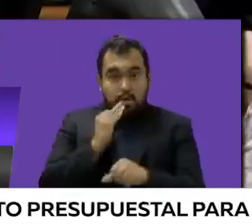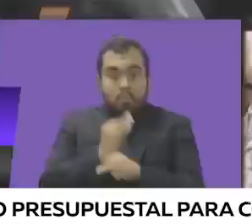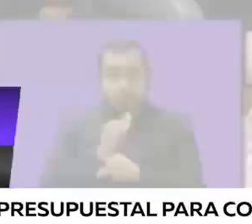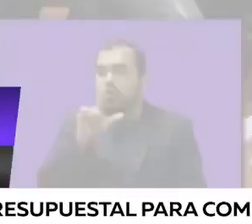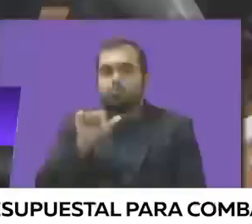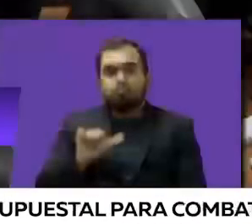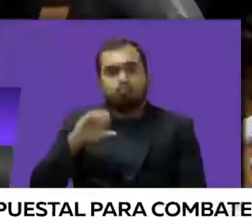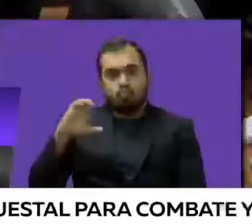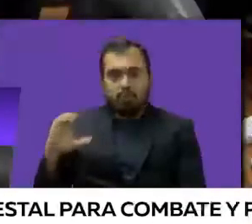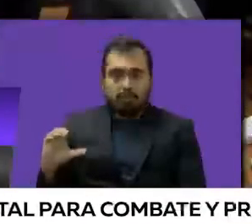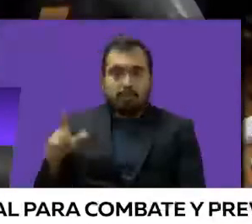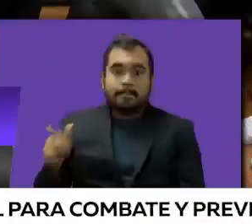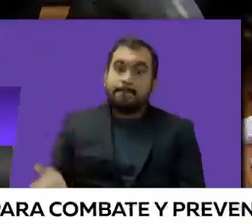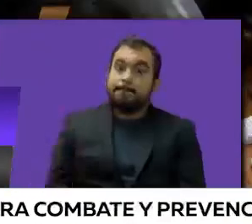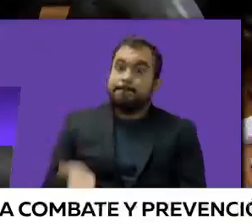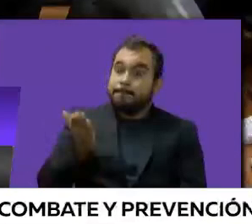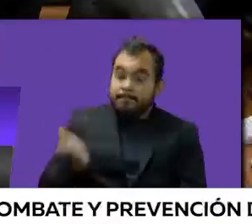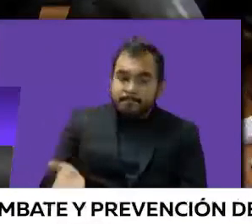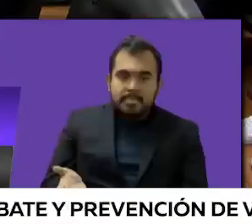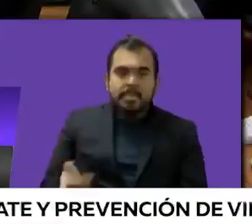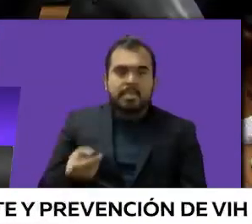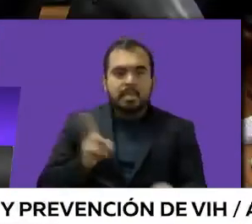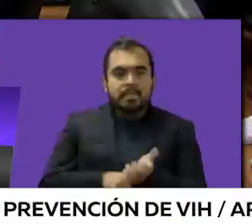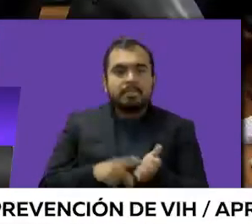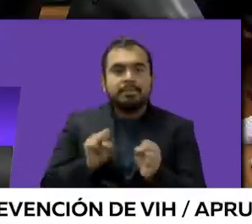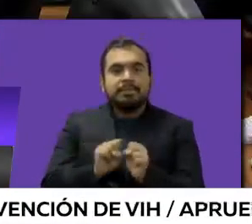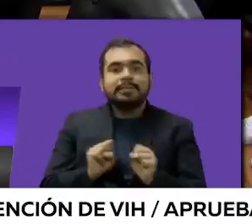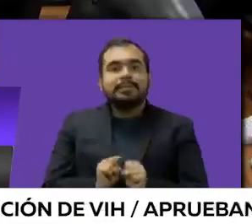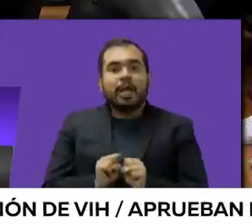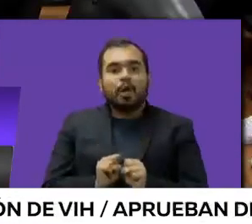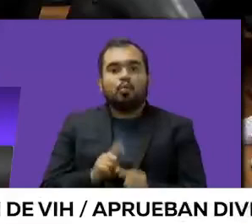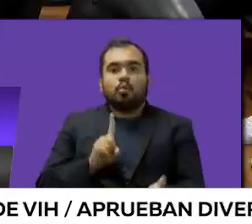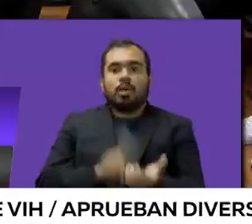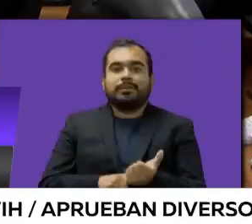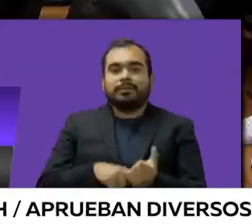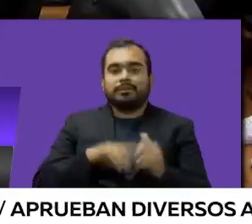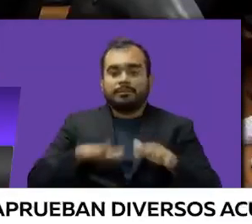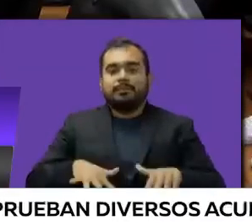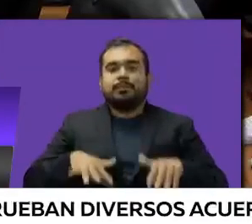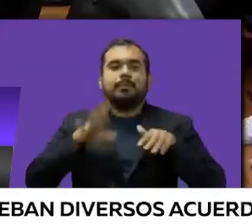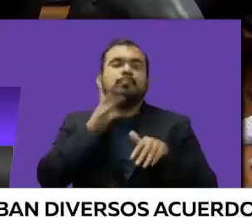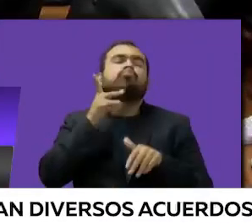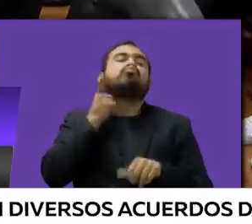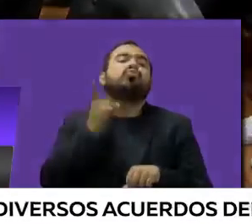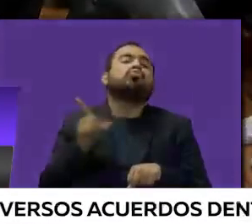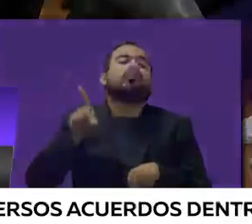Arellano Vega. Informativo Parlamento, Andrea Gutiérrez.